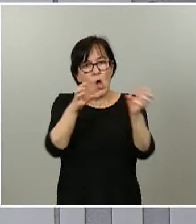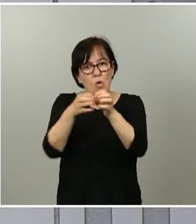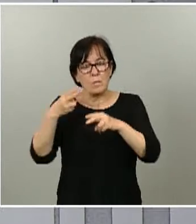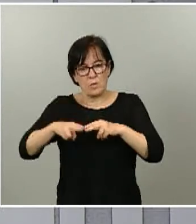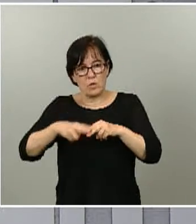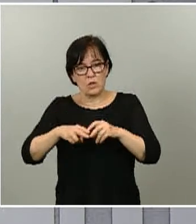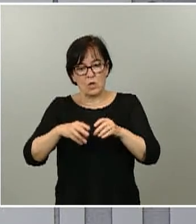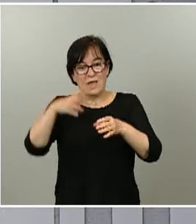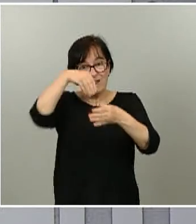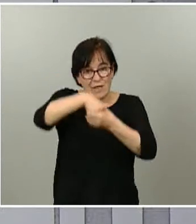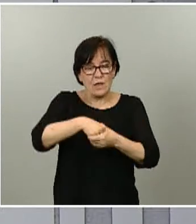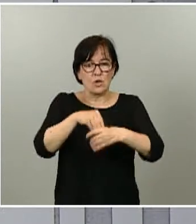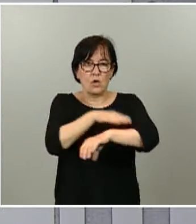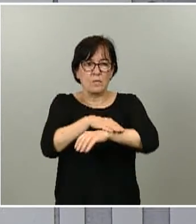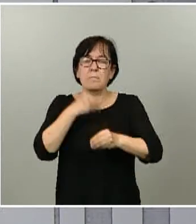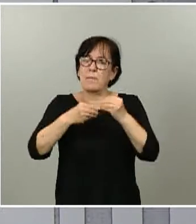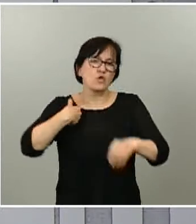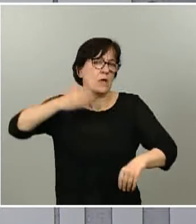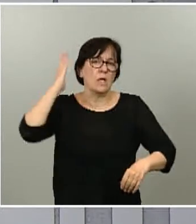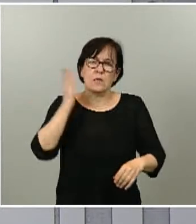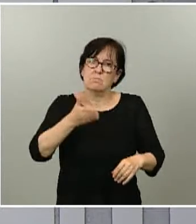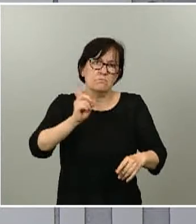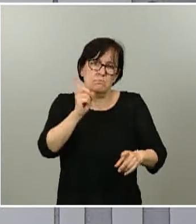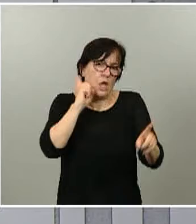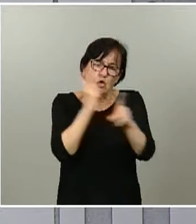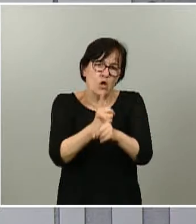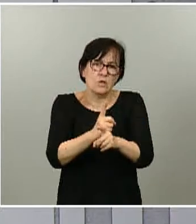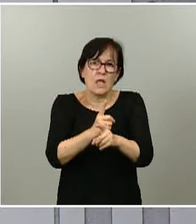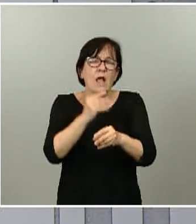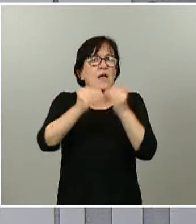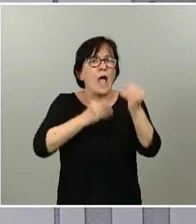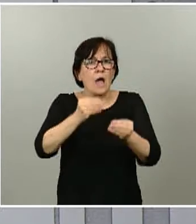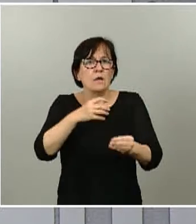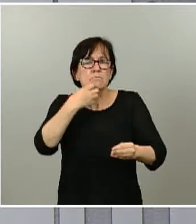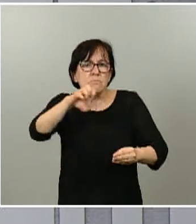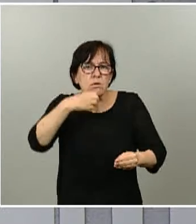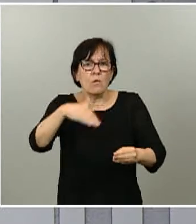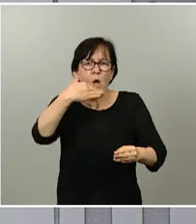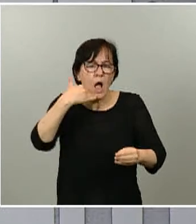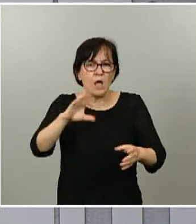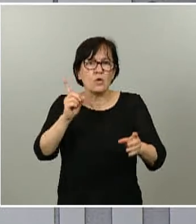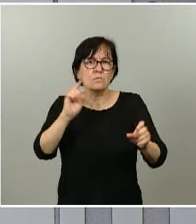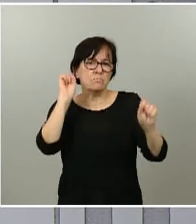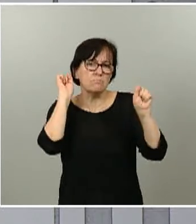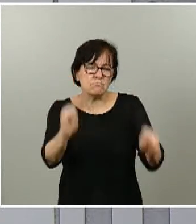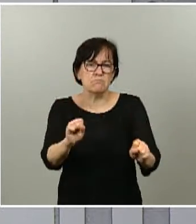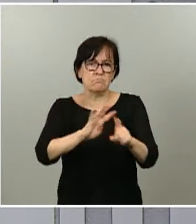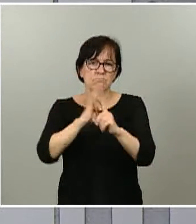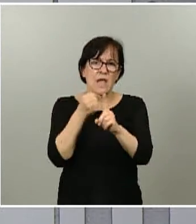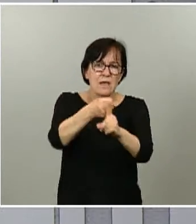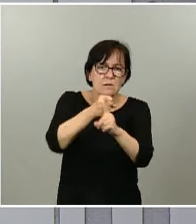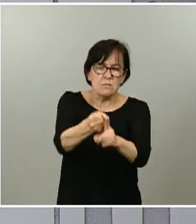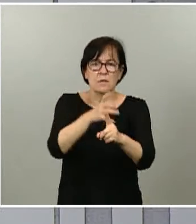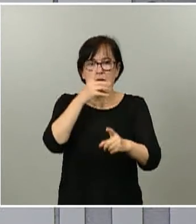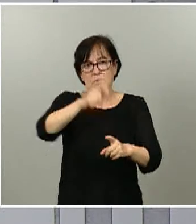Gobierno, vamos a condenar cualquier forma de agresión que no permita o que impida la libertad de estas personas y, por tanto, que no